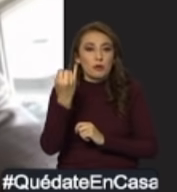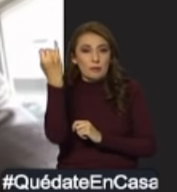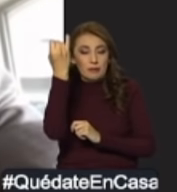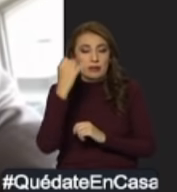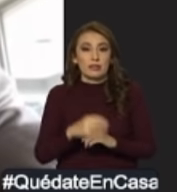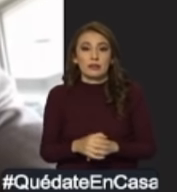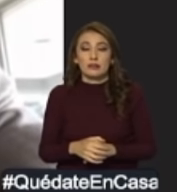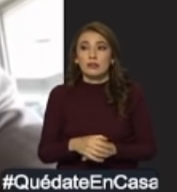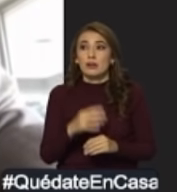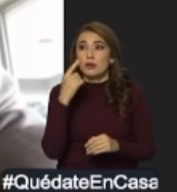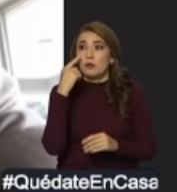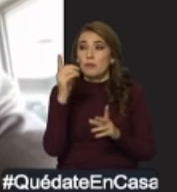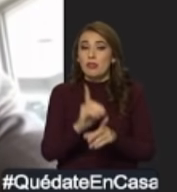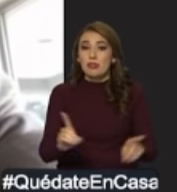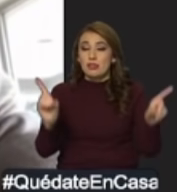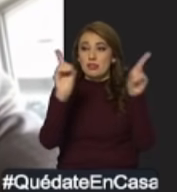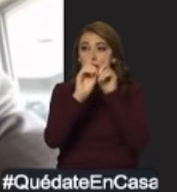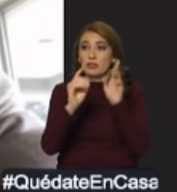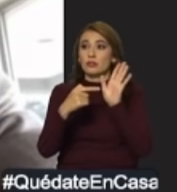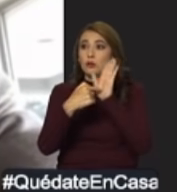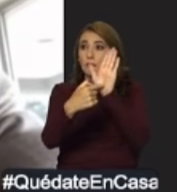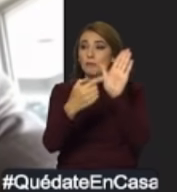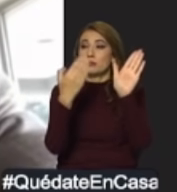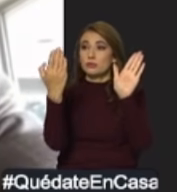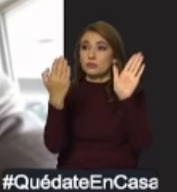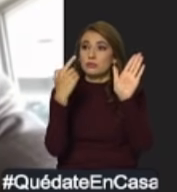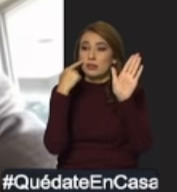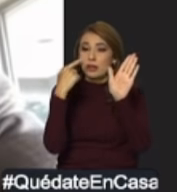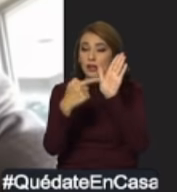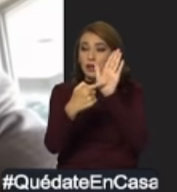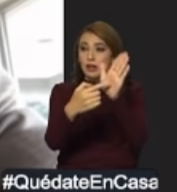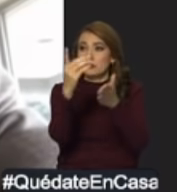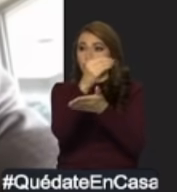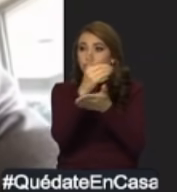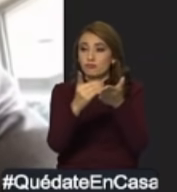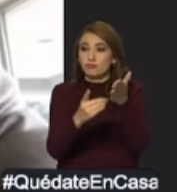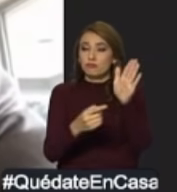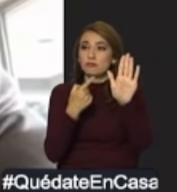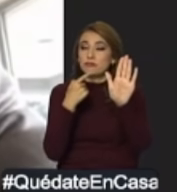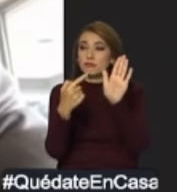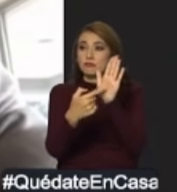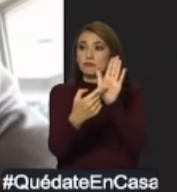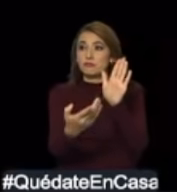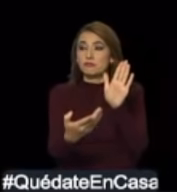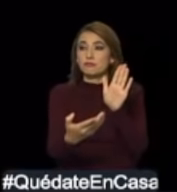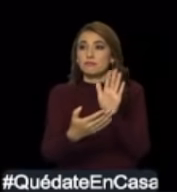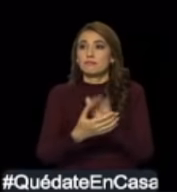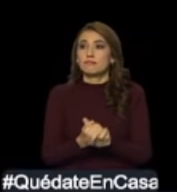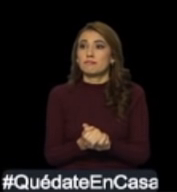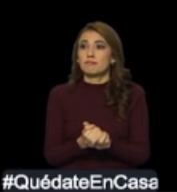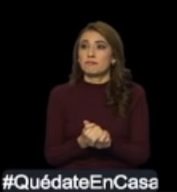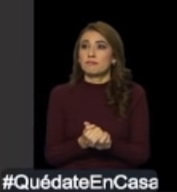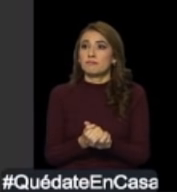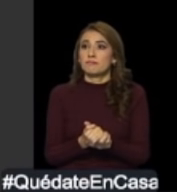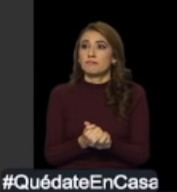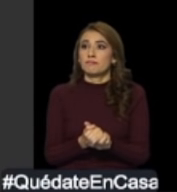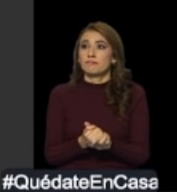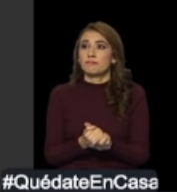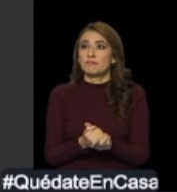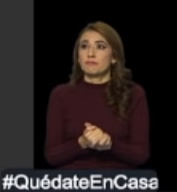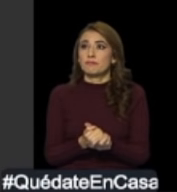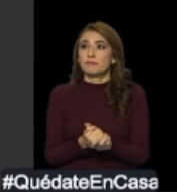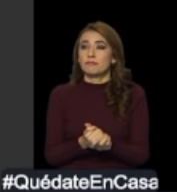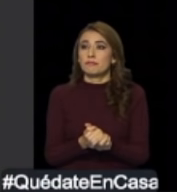tan amables en mostrar la primera gráfica, es un ejemplo de lo que ellos van a recibir de manera semanal. Hay la posibilidad de lo que se